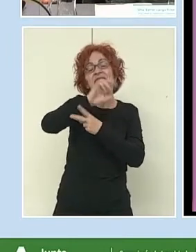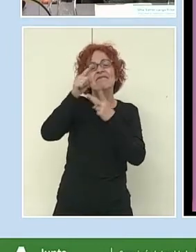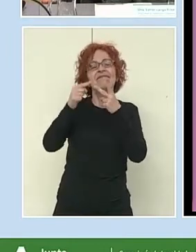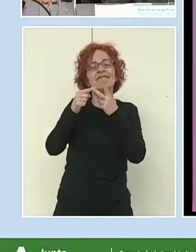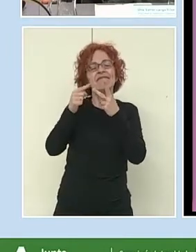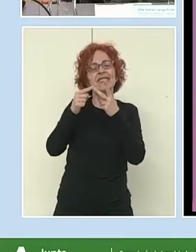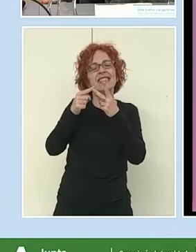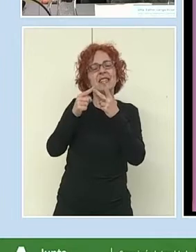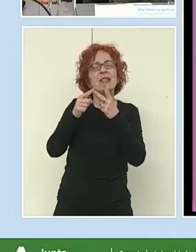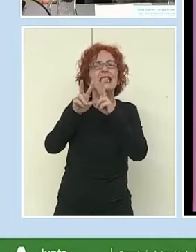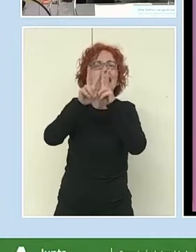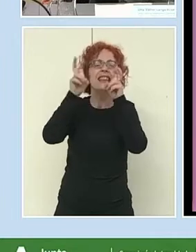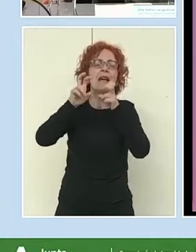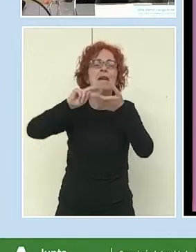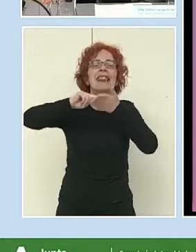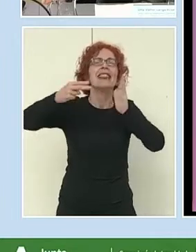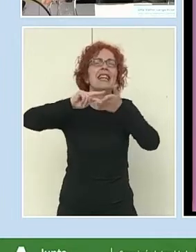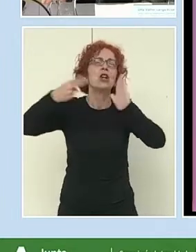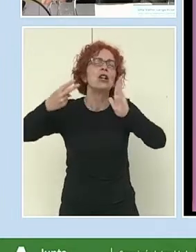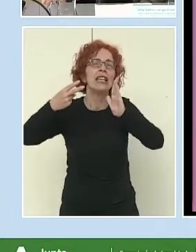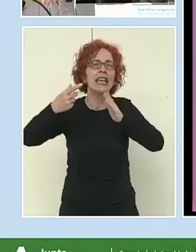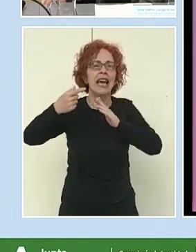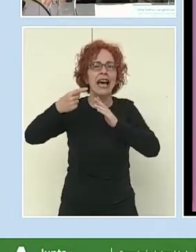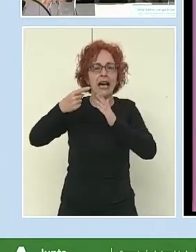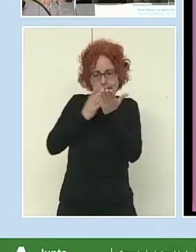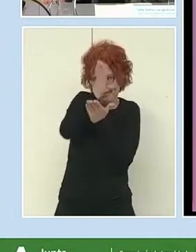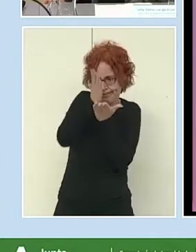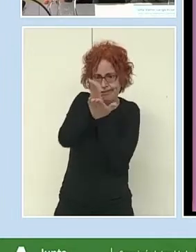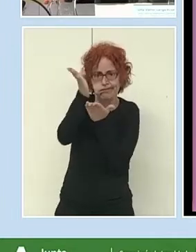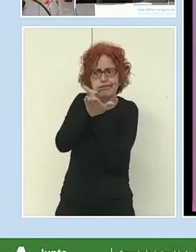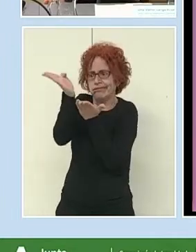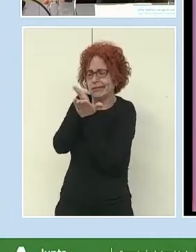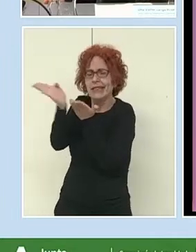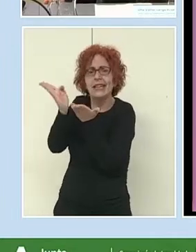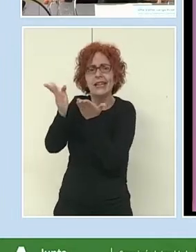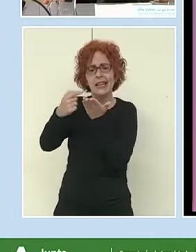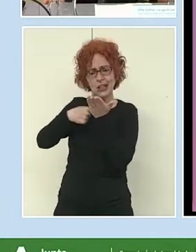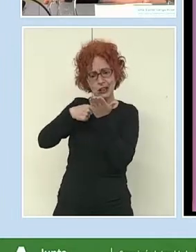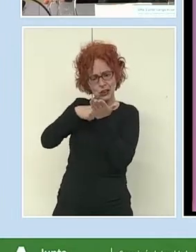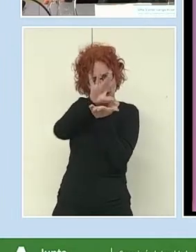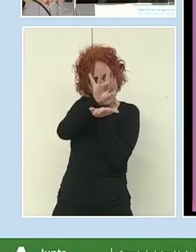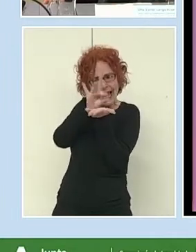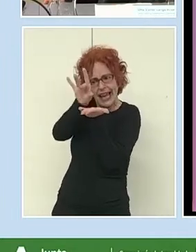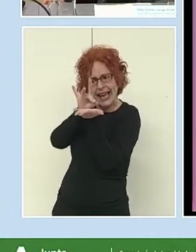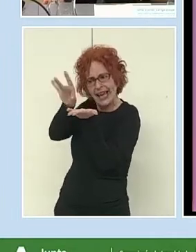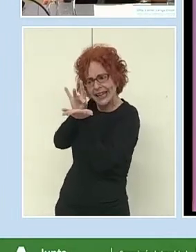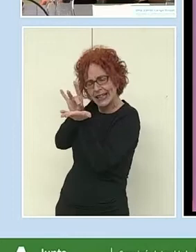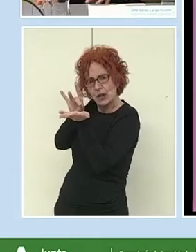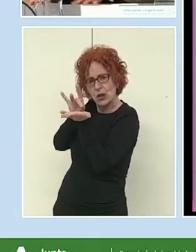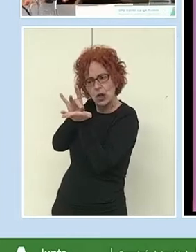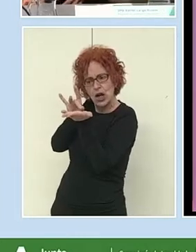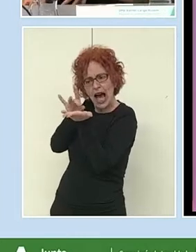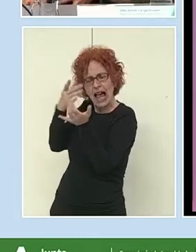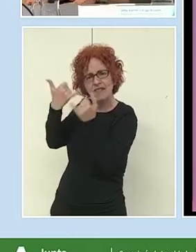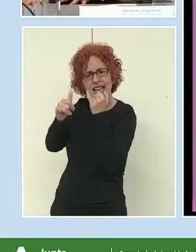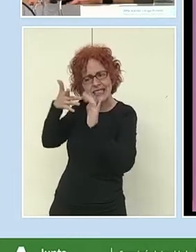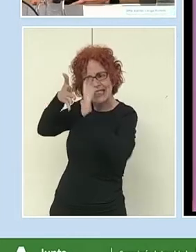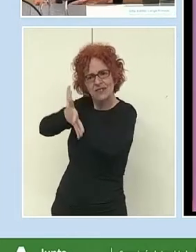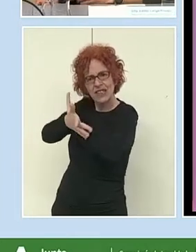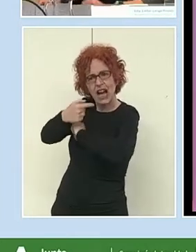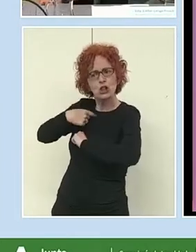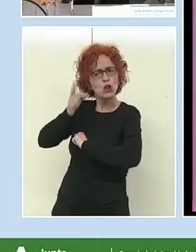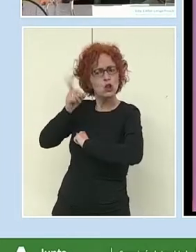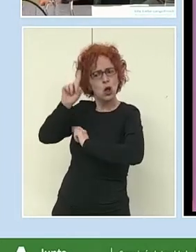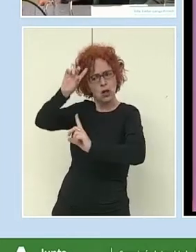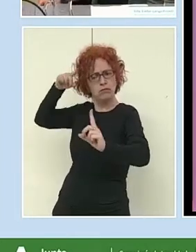la especialidad que escogemos desde un principio determina totalmente a lo que nos vamos a dedicar en un futuro en nuestra